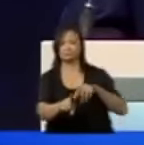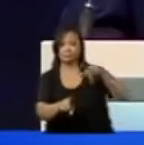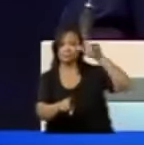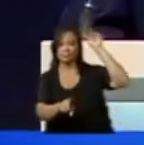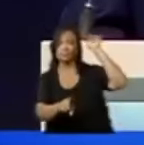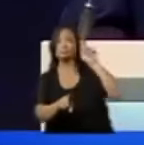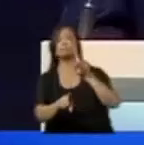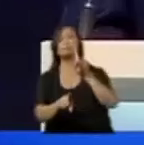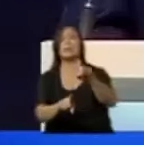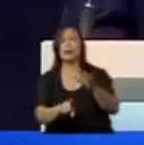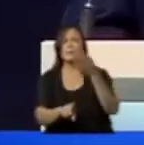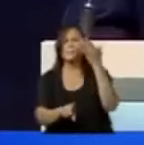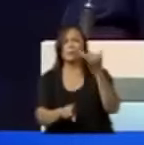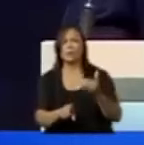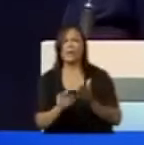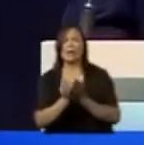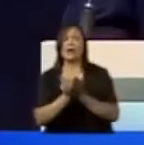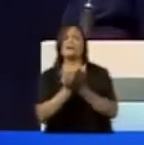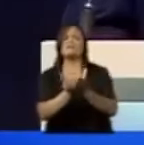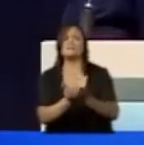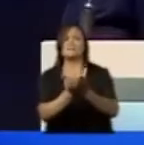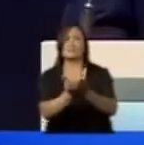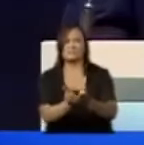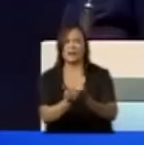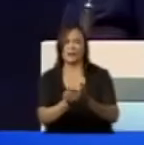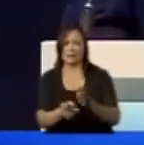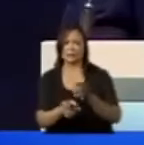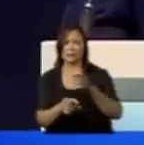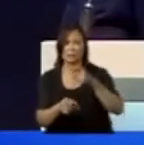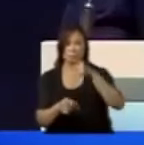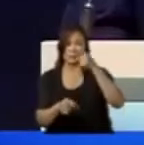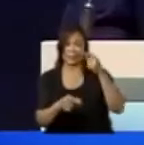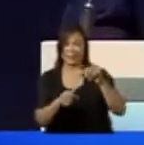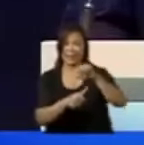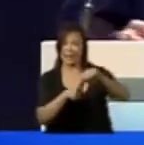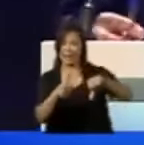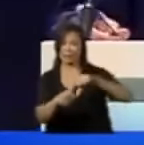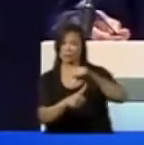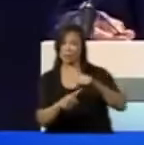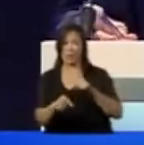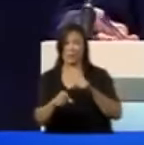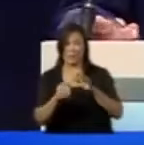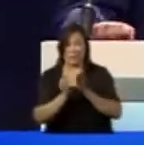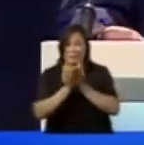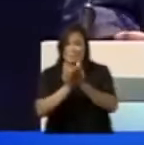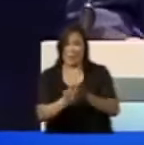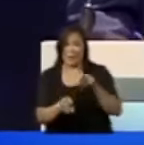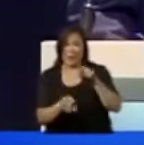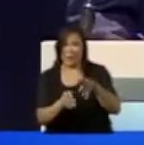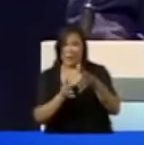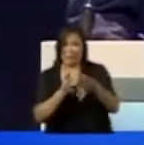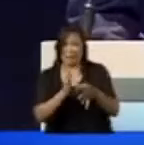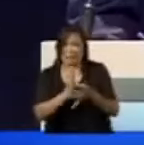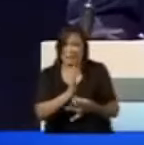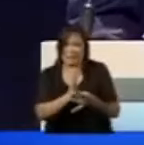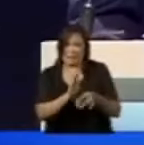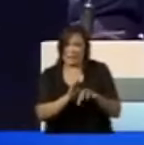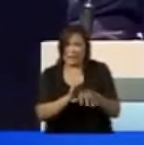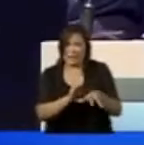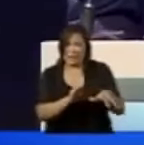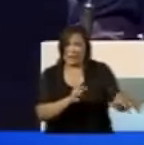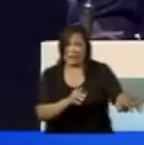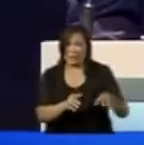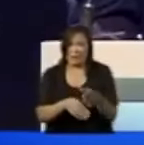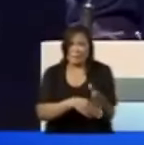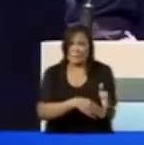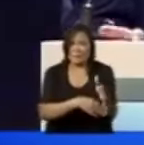candidato Abinader, ¿por qué la barcaza en Los Negros, en Azua, que es una contaminación permanente y una agresión a la